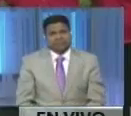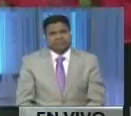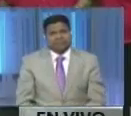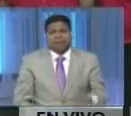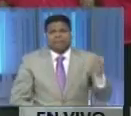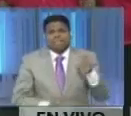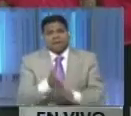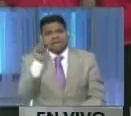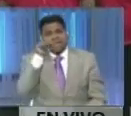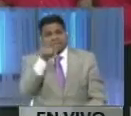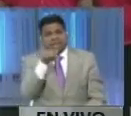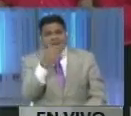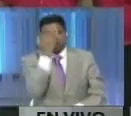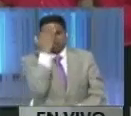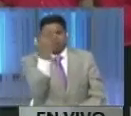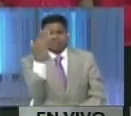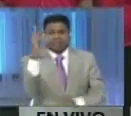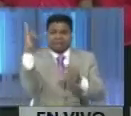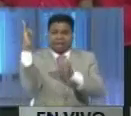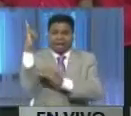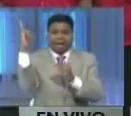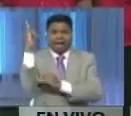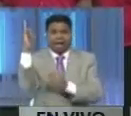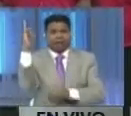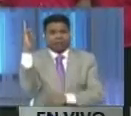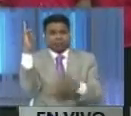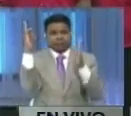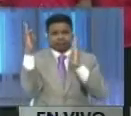váyase allá y párese frente a ese árbol.